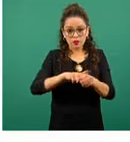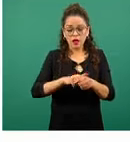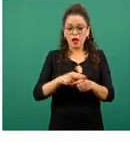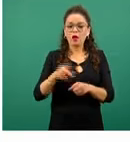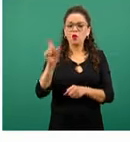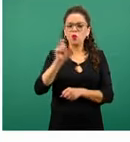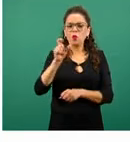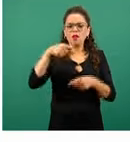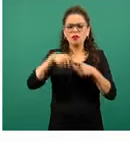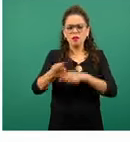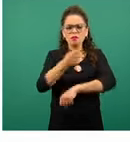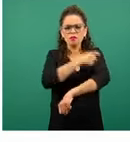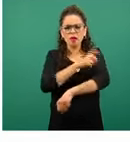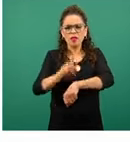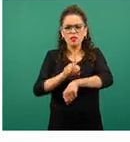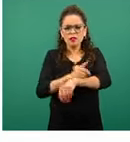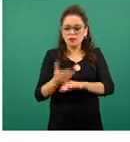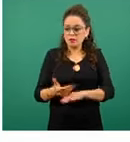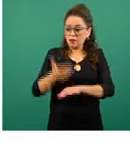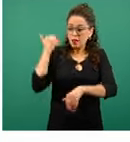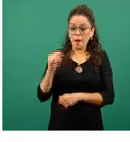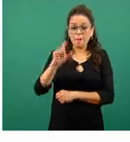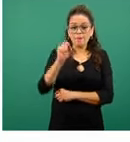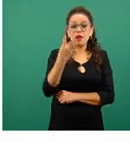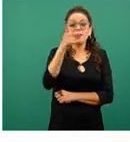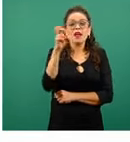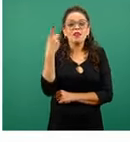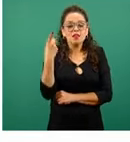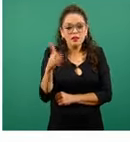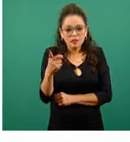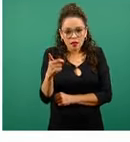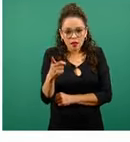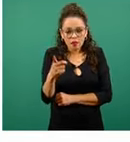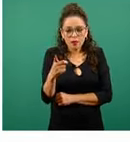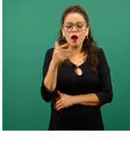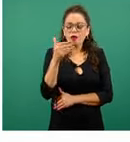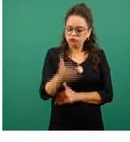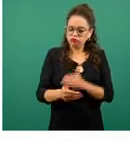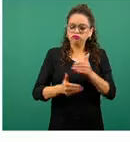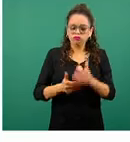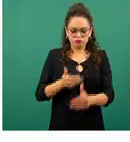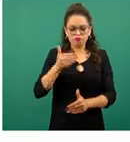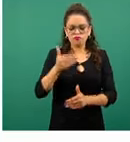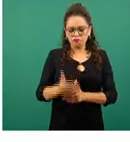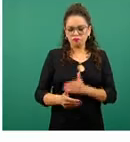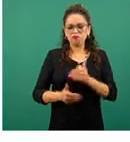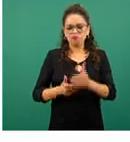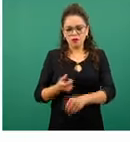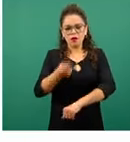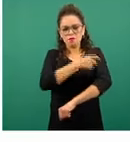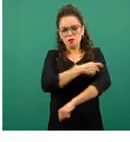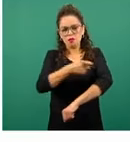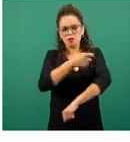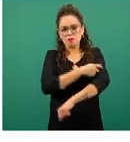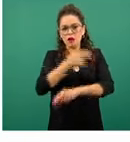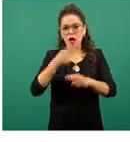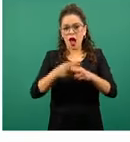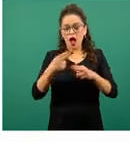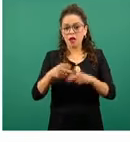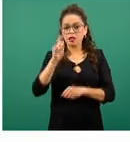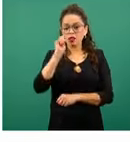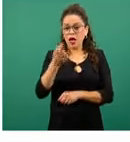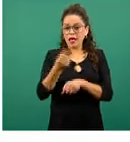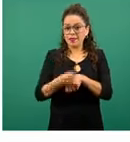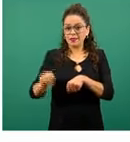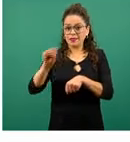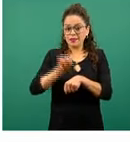pasado 24 de diciembre y en la medida que fue avanzando la vacunación e inclusive llegando a la semana que inició